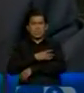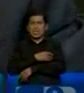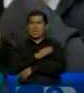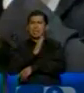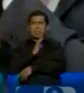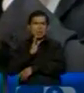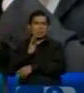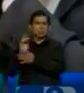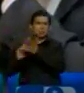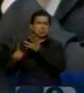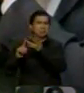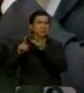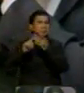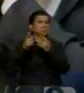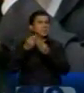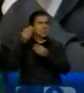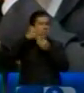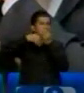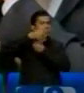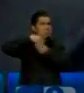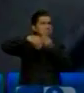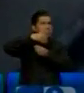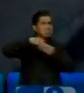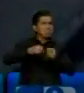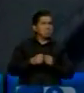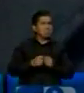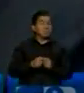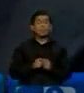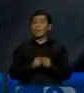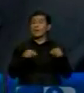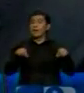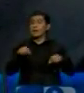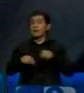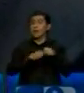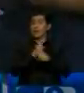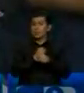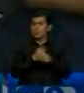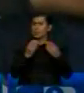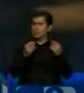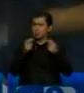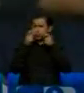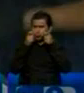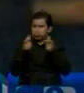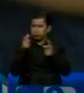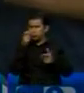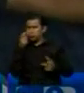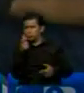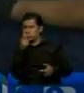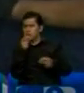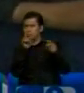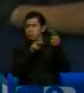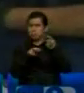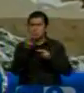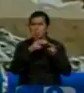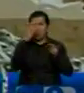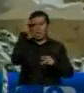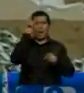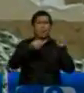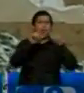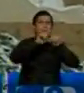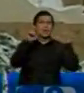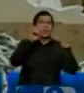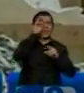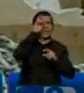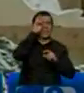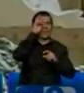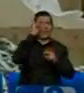y otras. Anchundia se refirió además a los mecanismos de control que tiene la entidad para disminuir al máximo el riesgo de que se creen